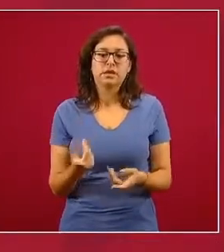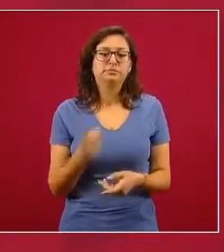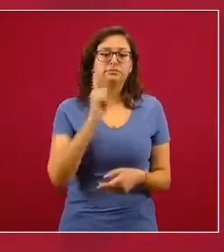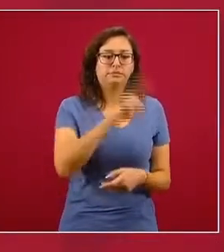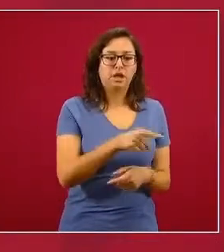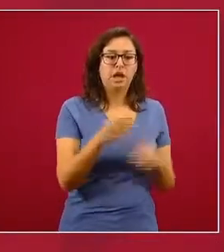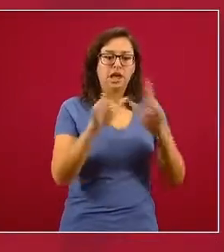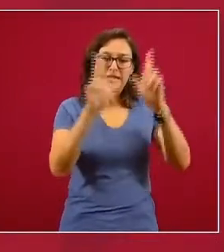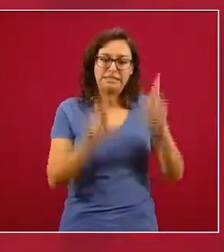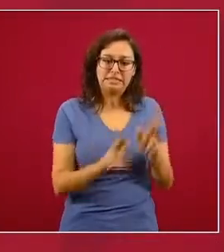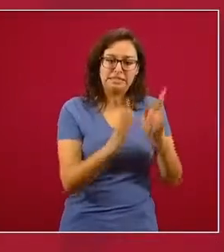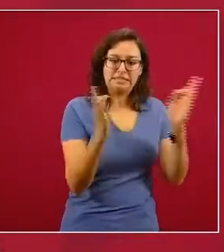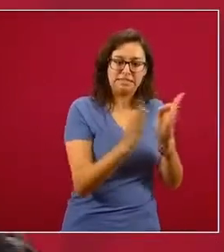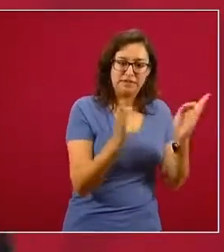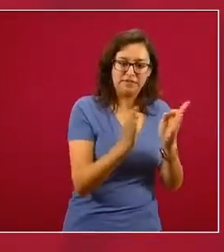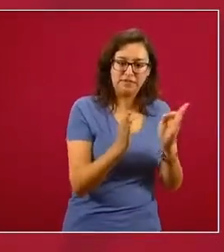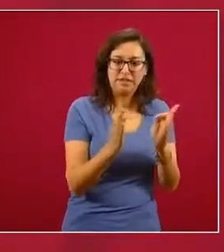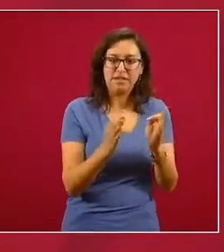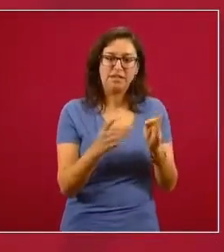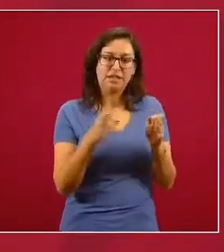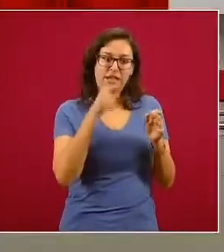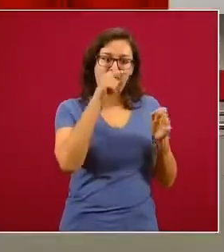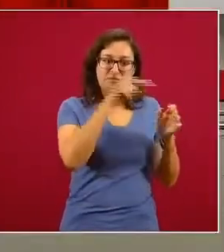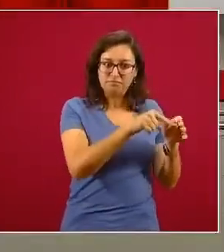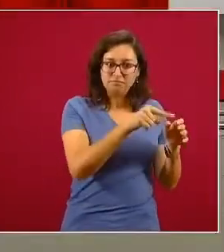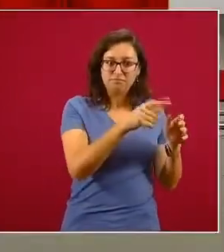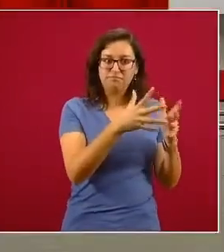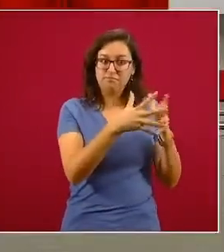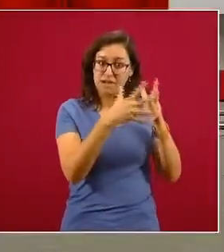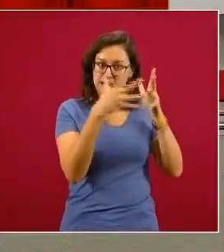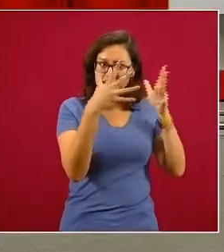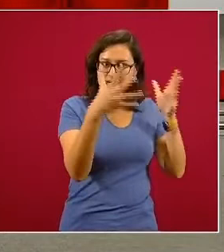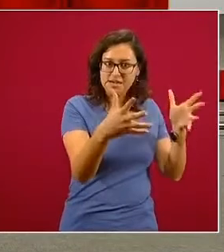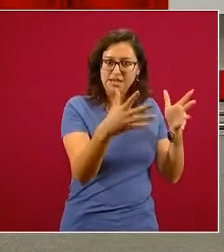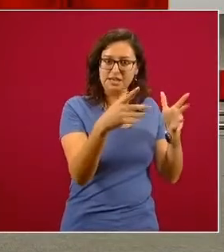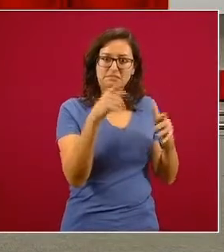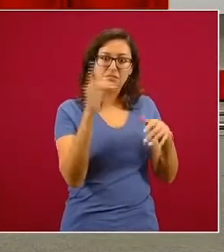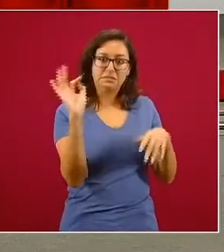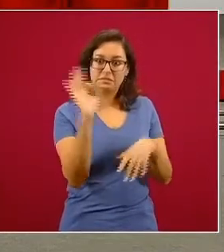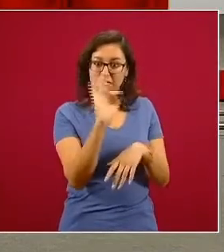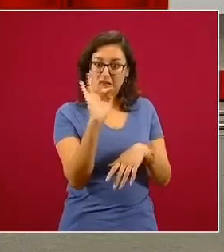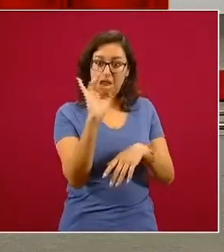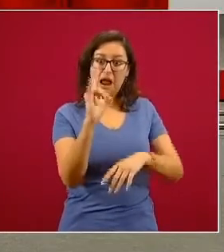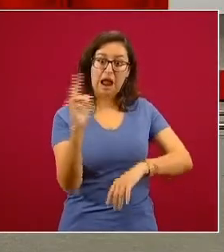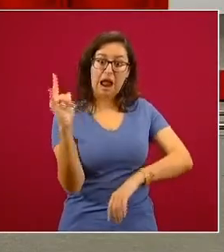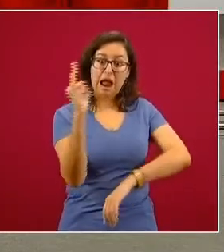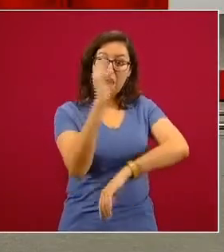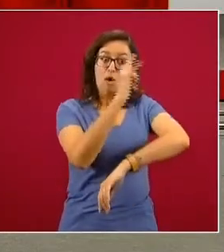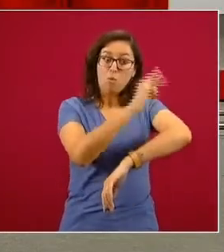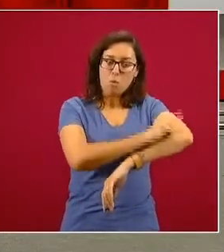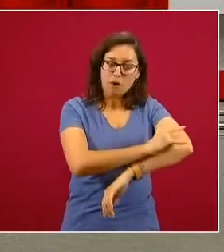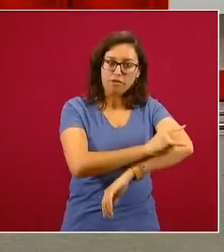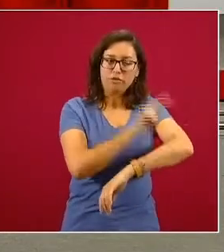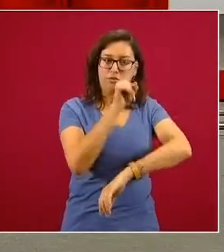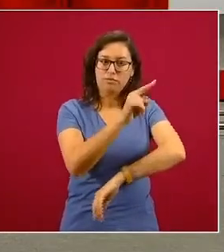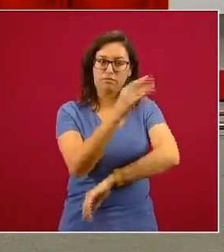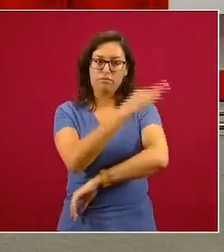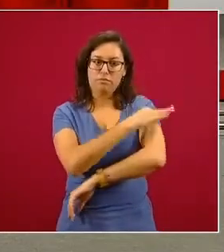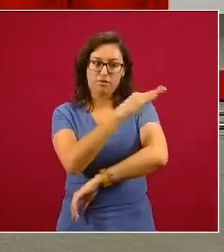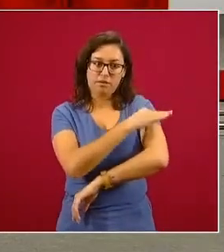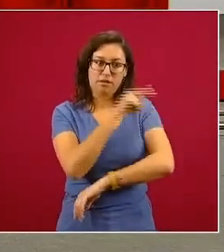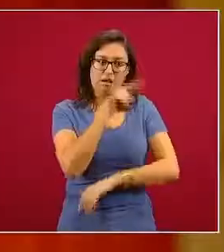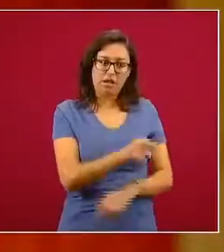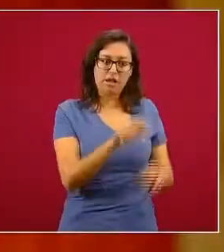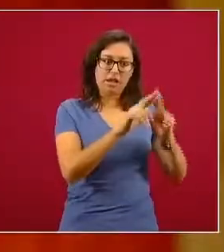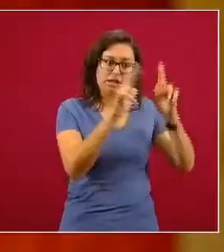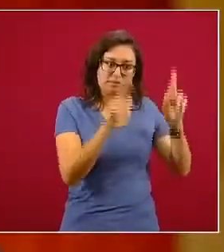refrigerador a otro, desde un almacén central, posiblemente en el aeropuerto donde llegan las vacunas, hasta un